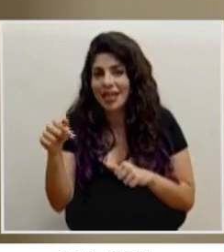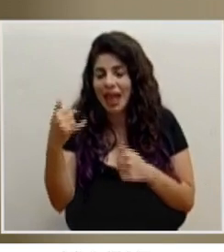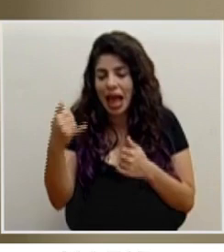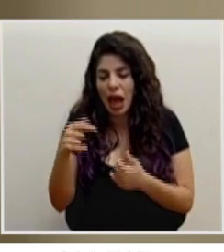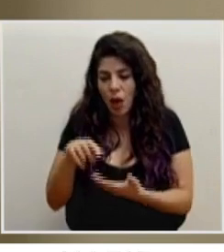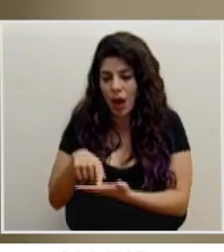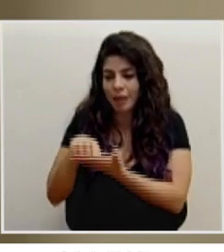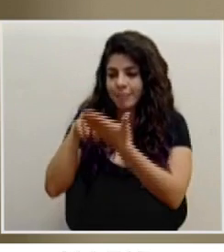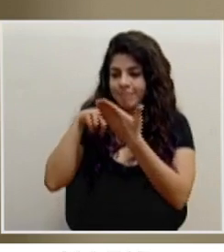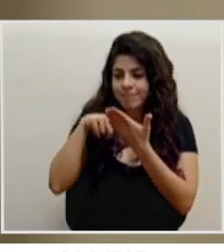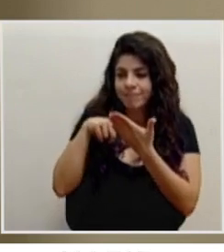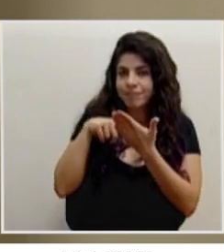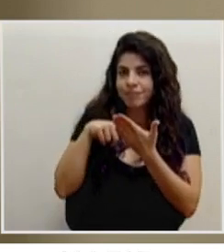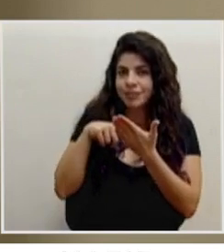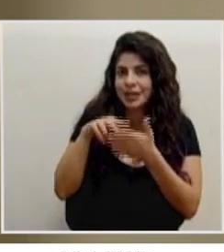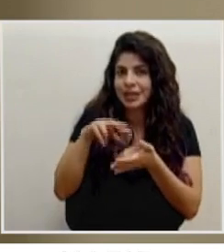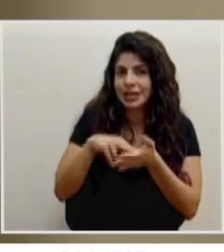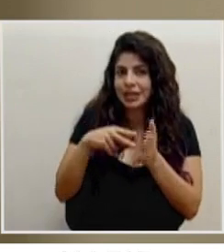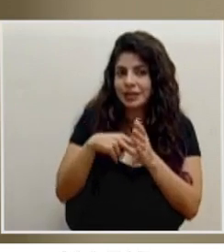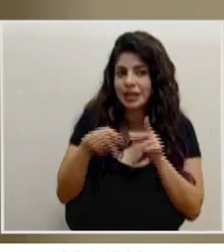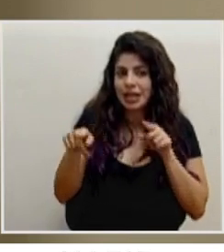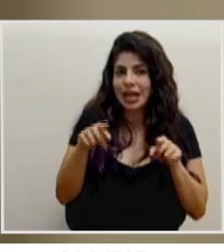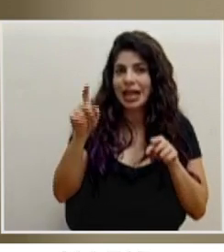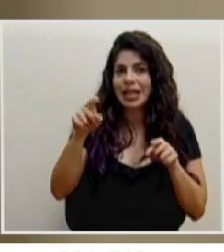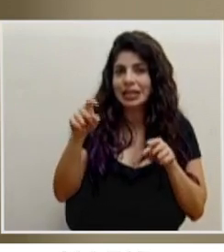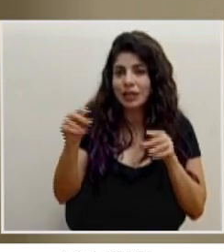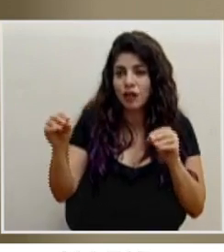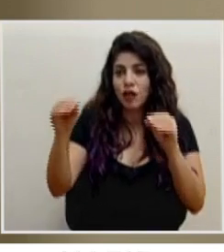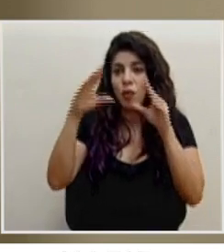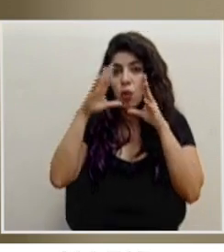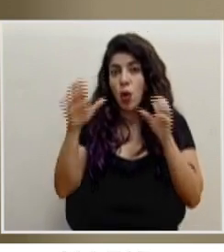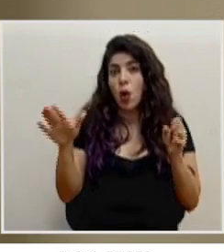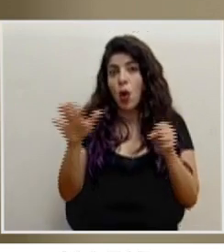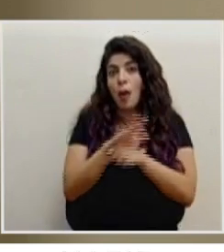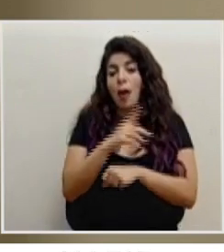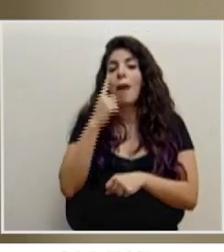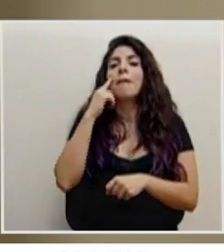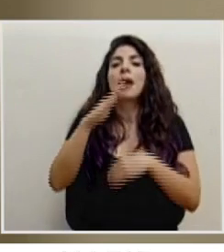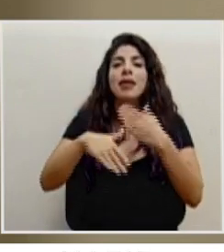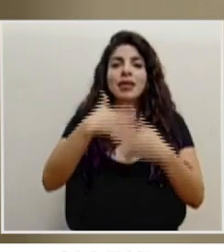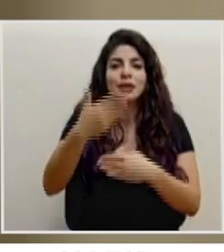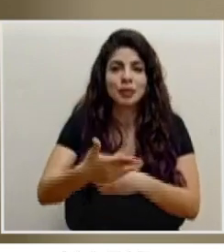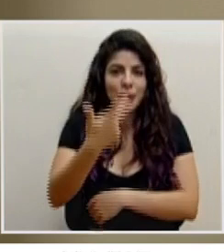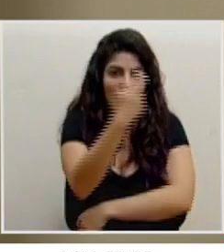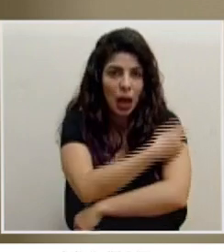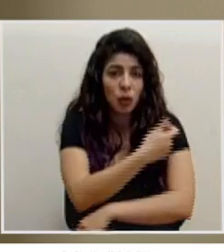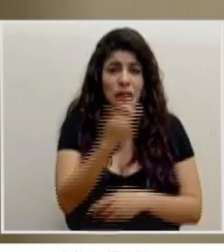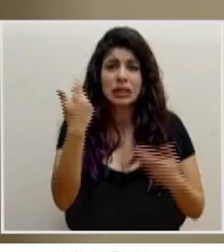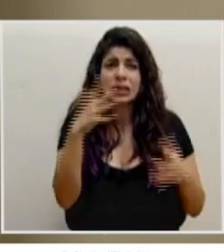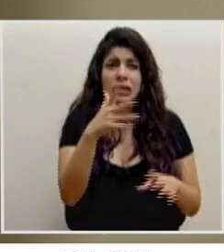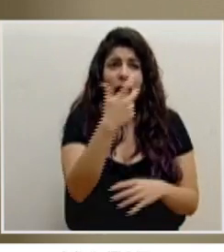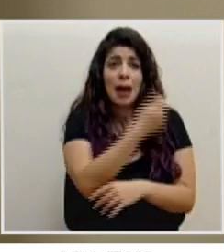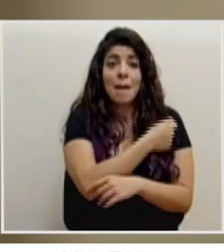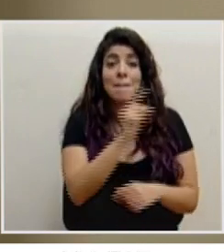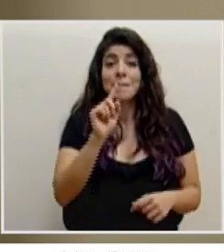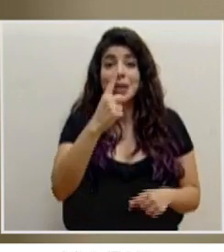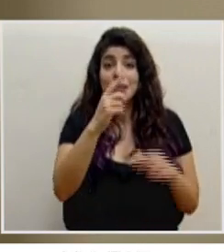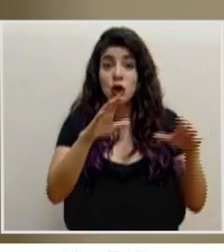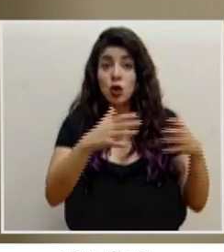visibilizando, ¿verdad?, de realmente tener toda la información necesaria para poder aplicar la vacuna. Se han aplicado en el primer